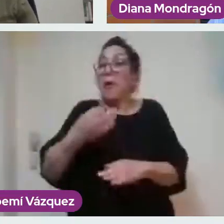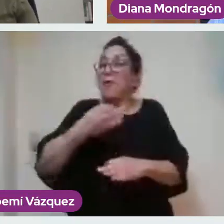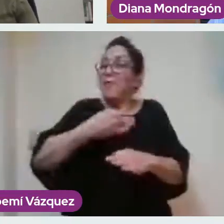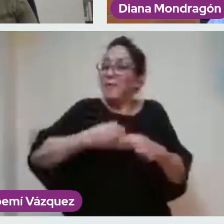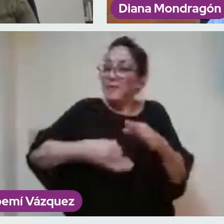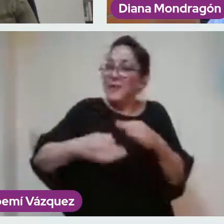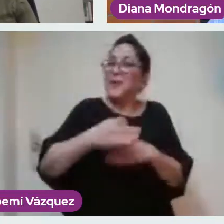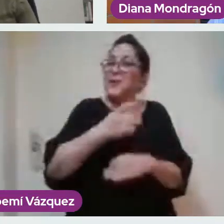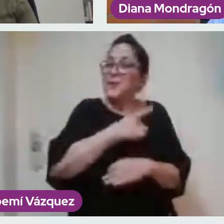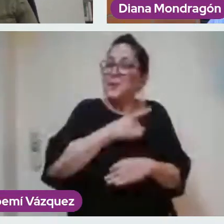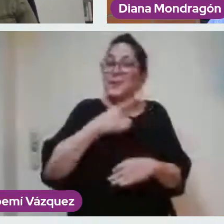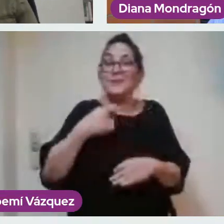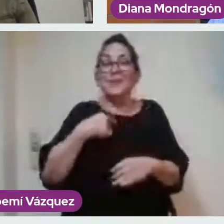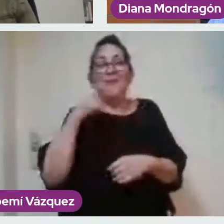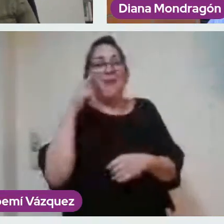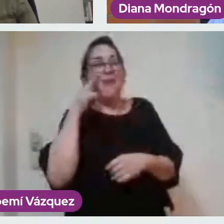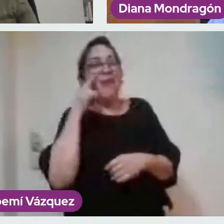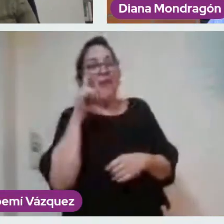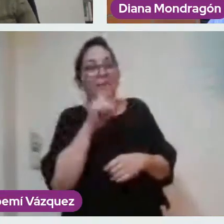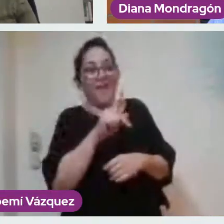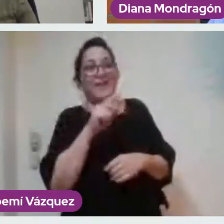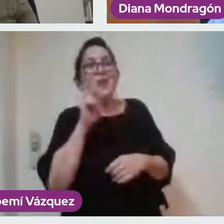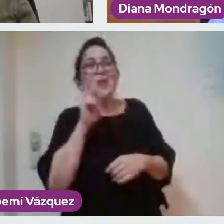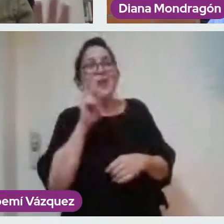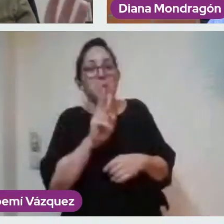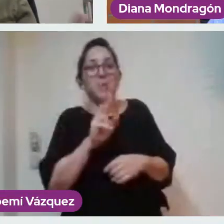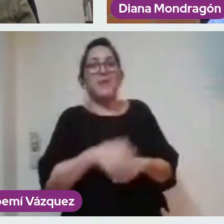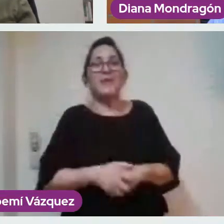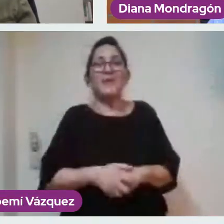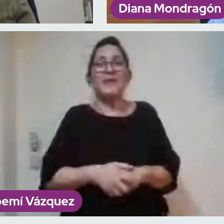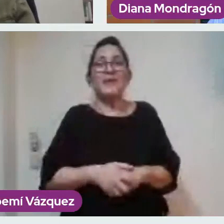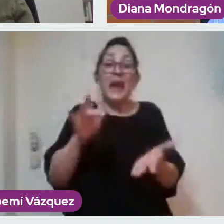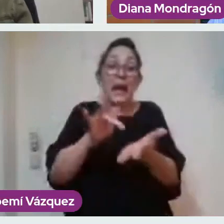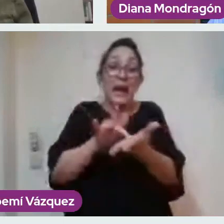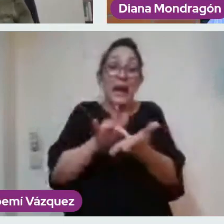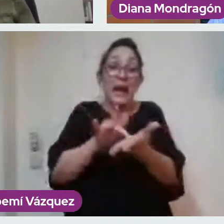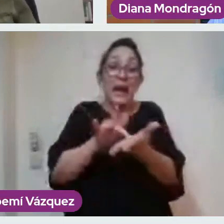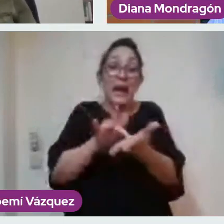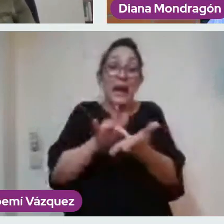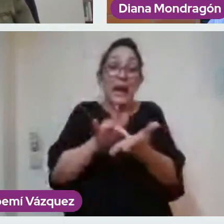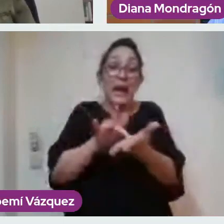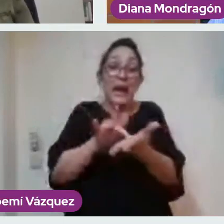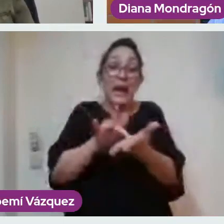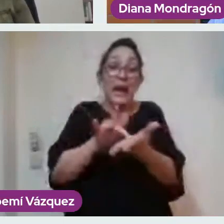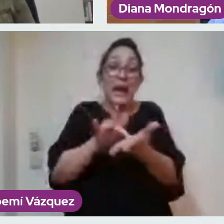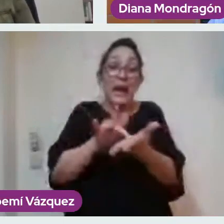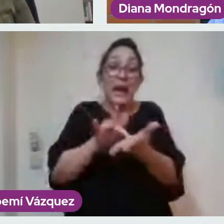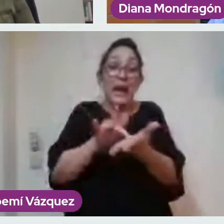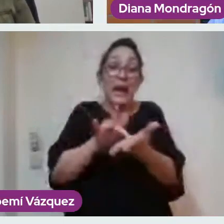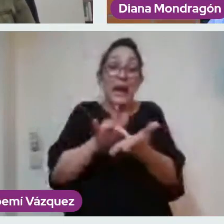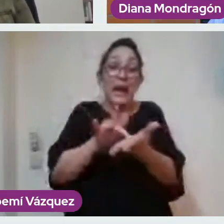seguir. Pues me permito también agradecer, ya dejamos tus datos por aquí, mi querida,